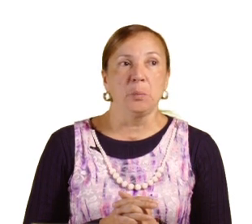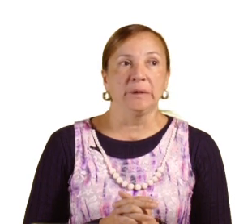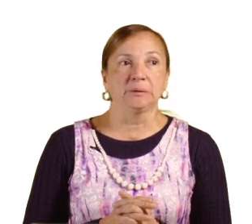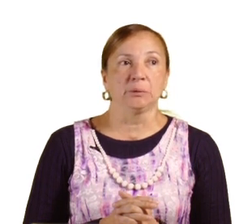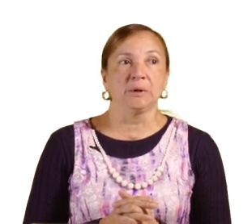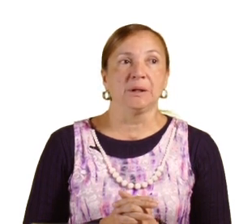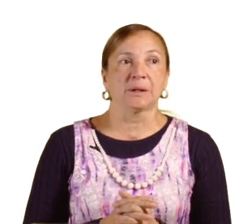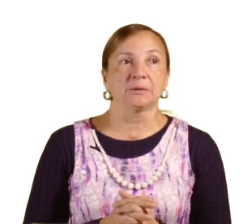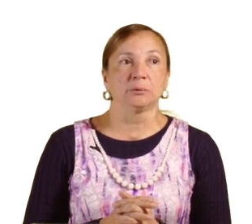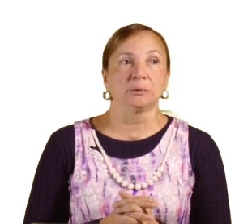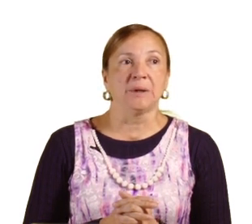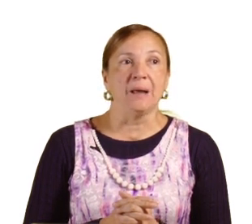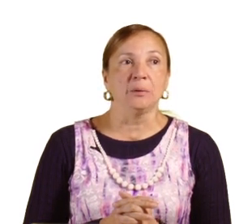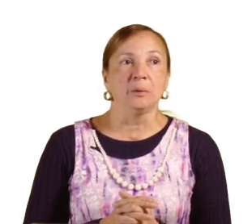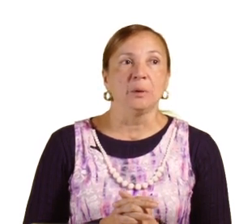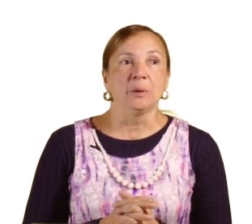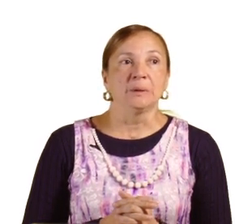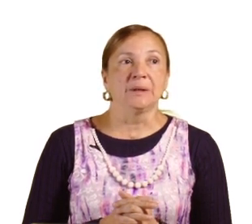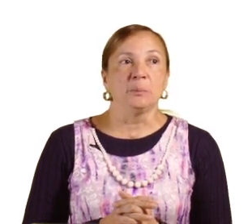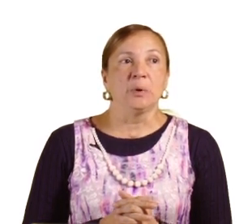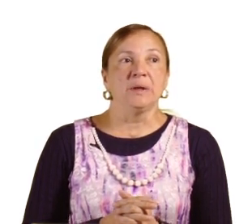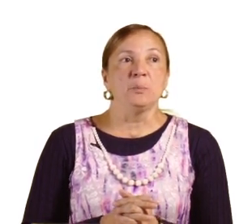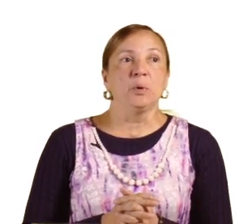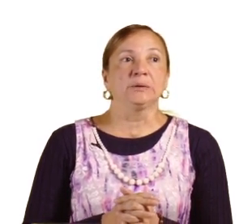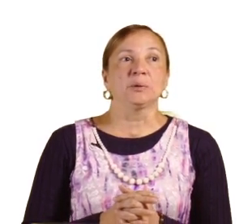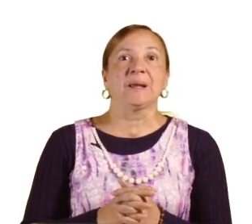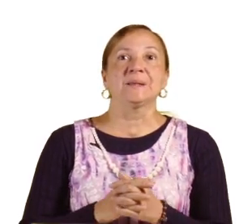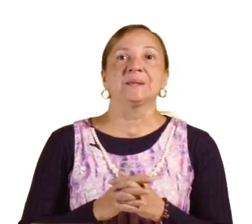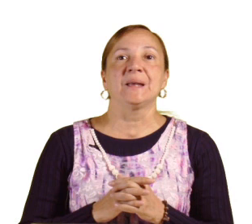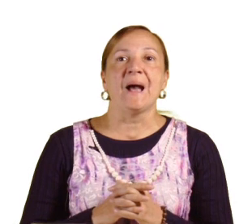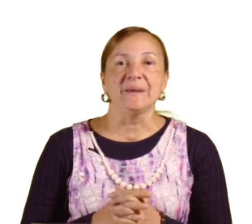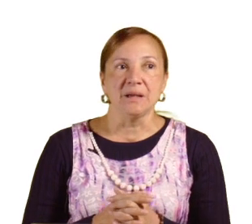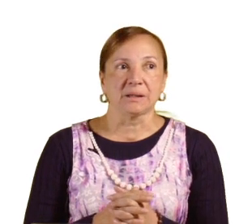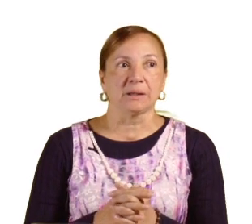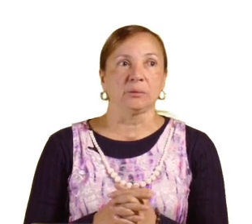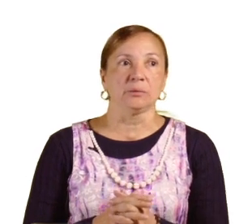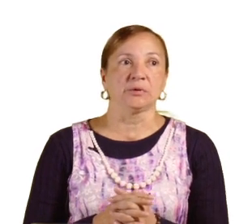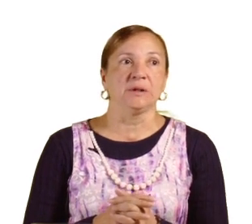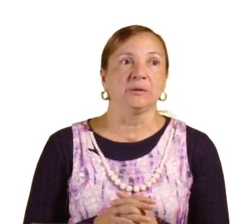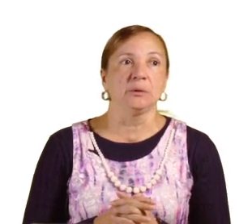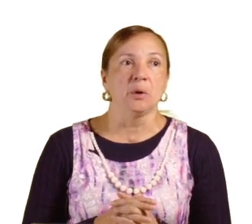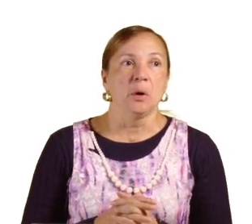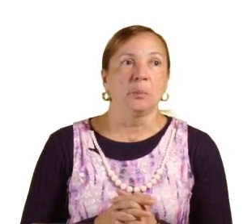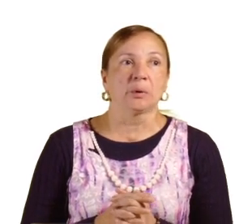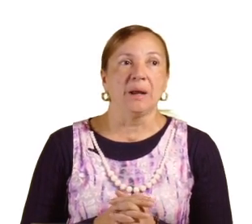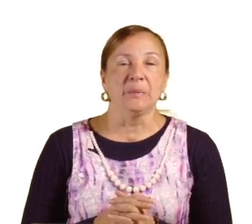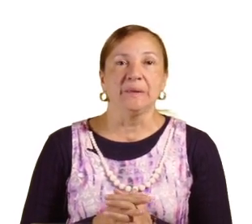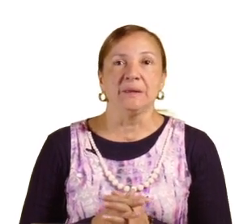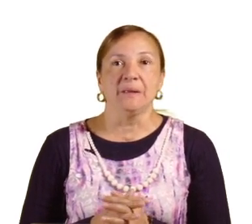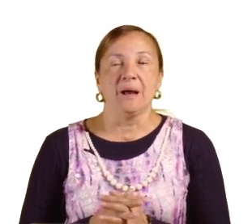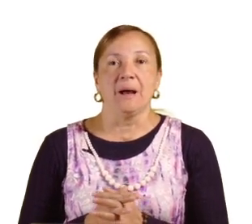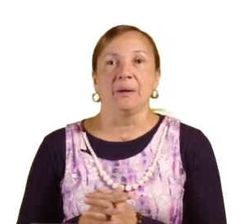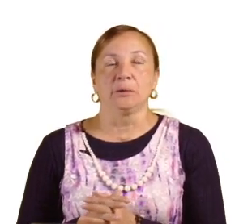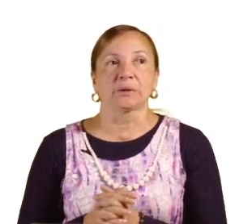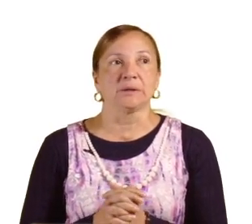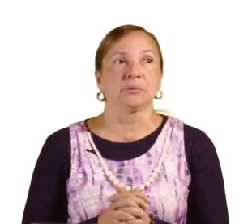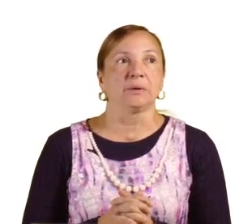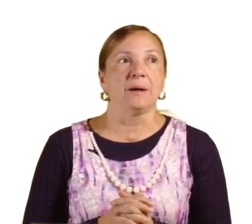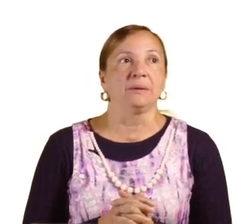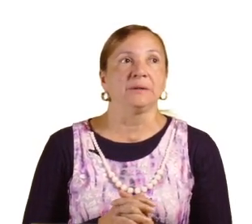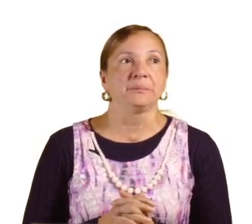después de impuesto y el resultado después de impuesto que se haya reconocido por la medida a